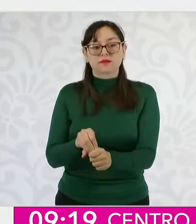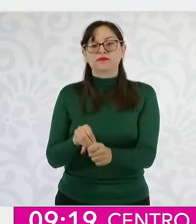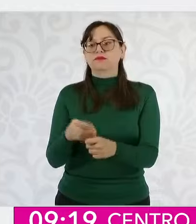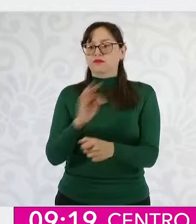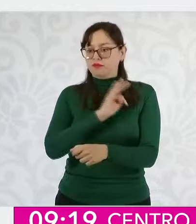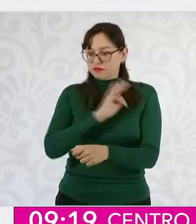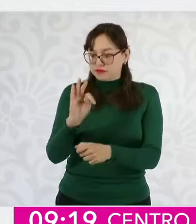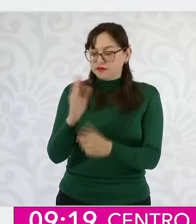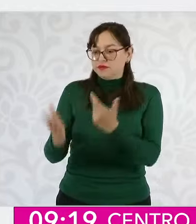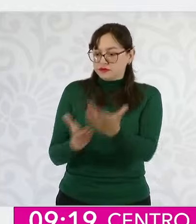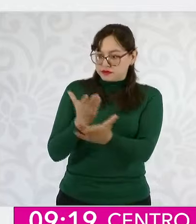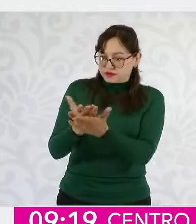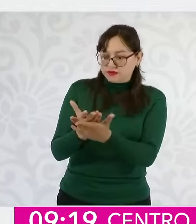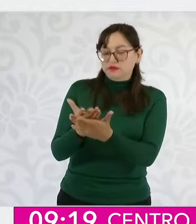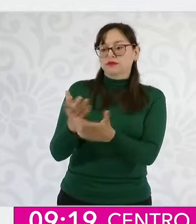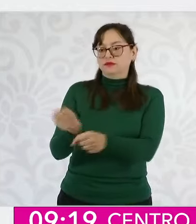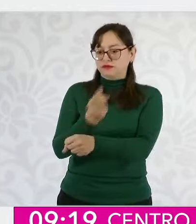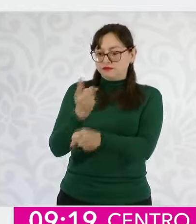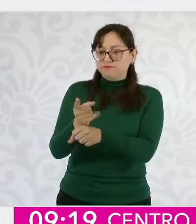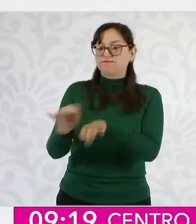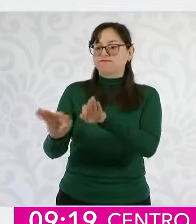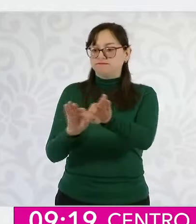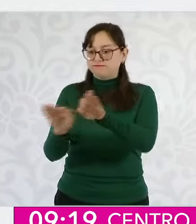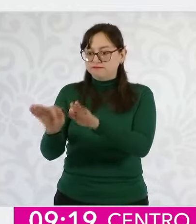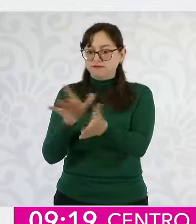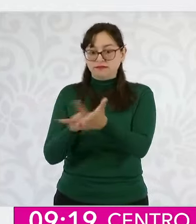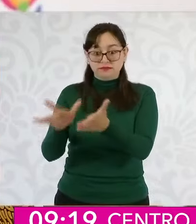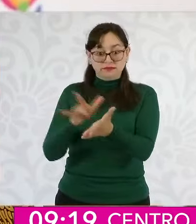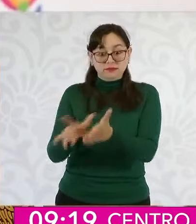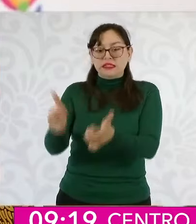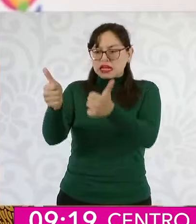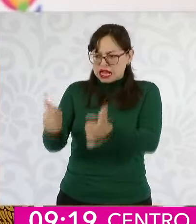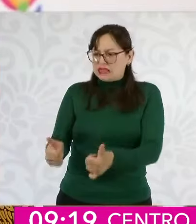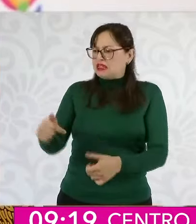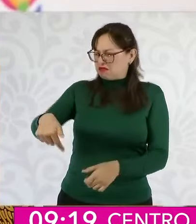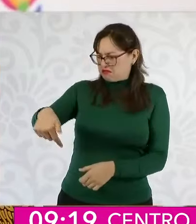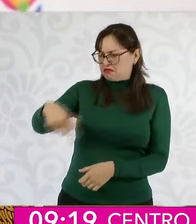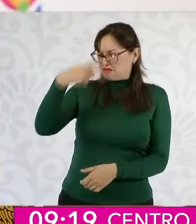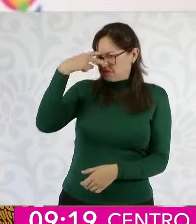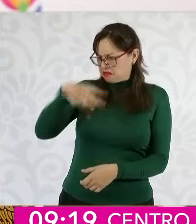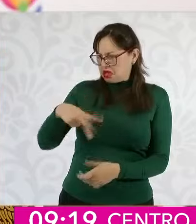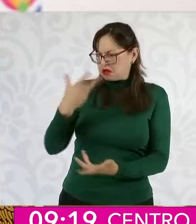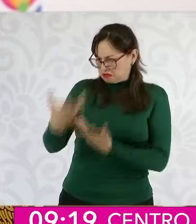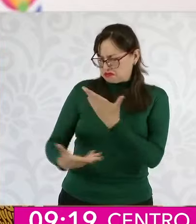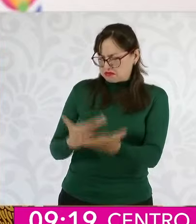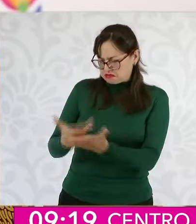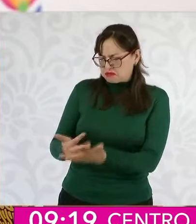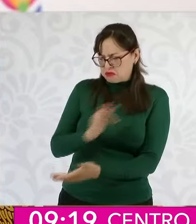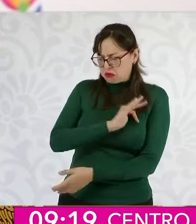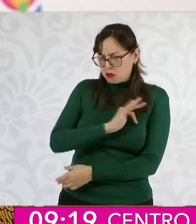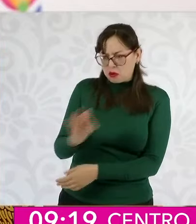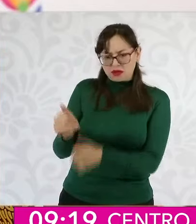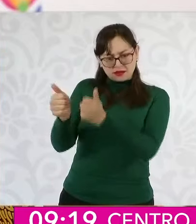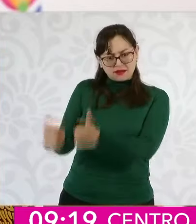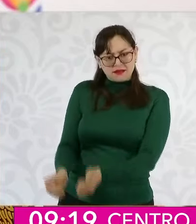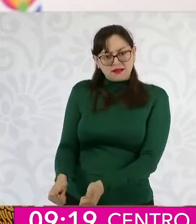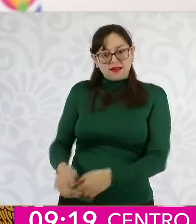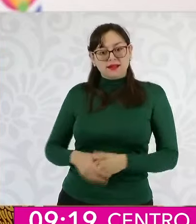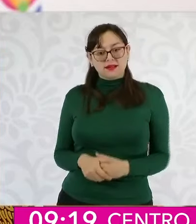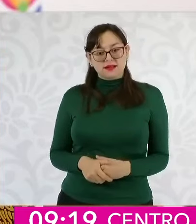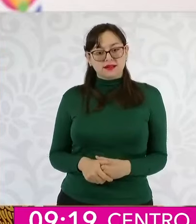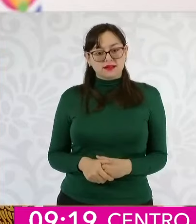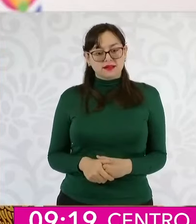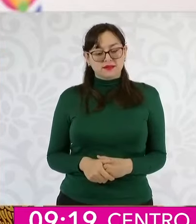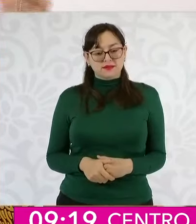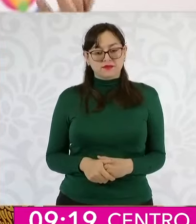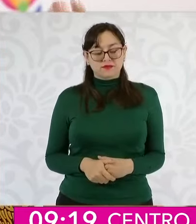empleo, apoyos. Es decir, es una cadena de servicios que se otorga a aquellas personas